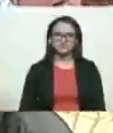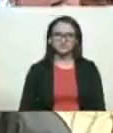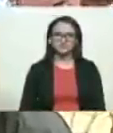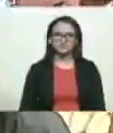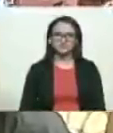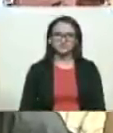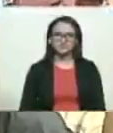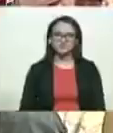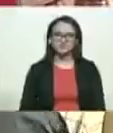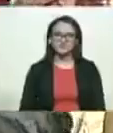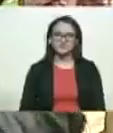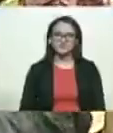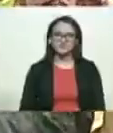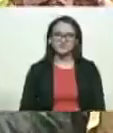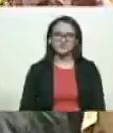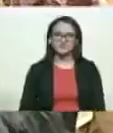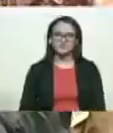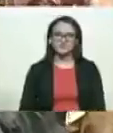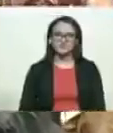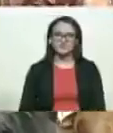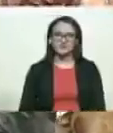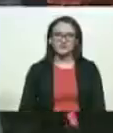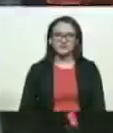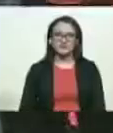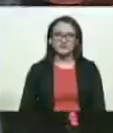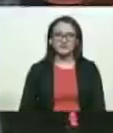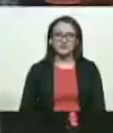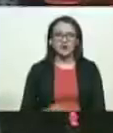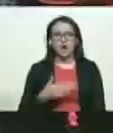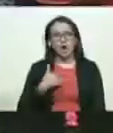nos quieren quitar el derecho a elegir